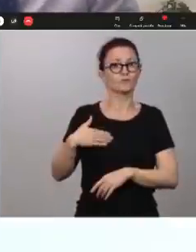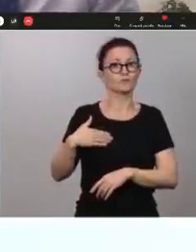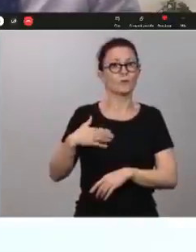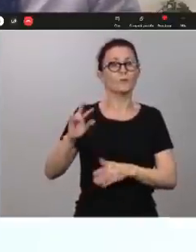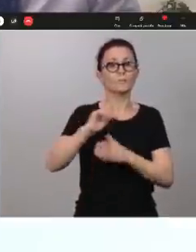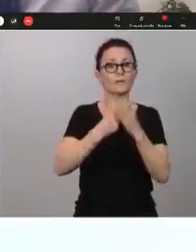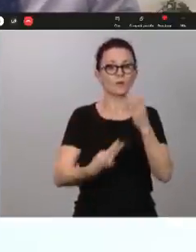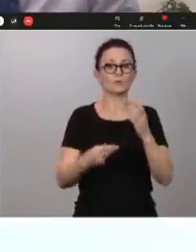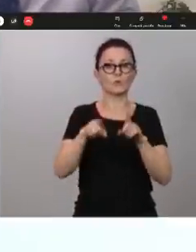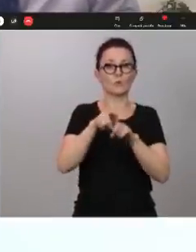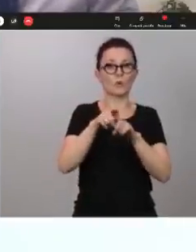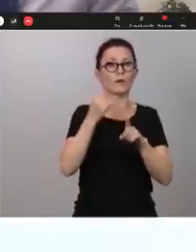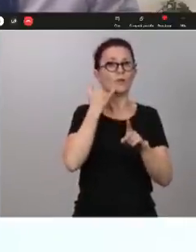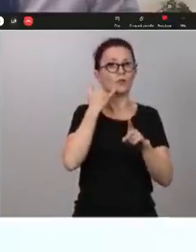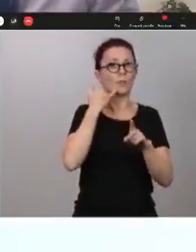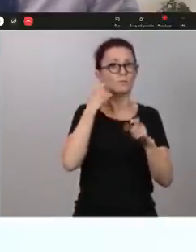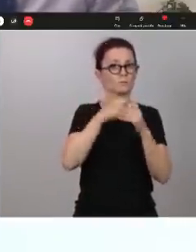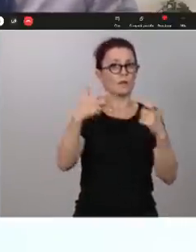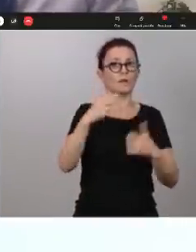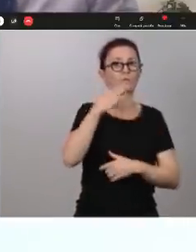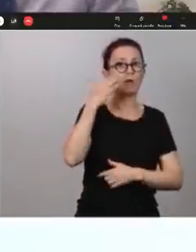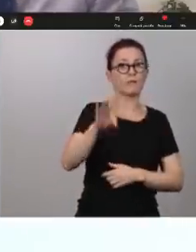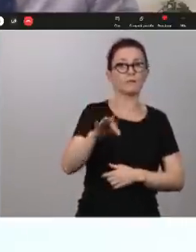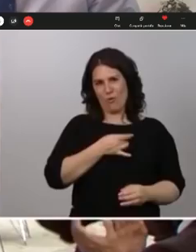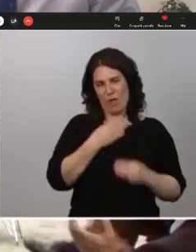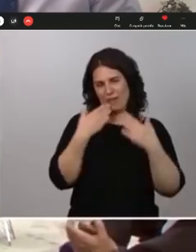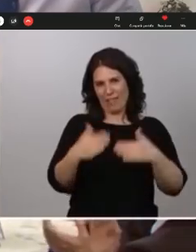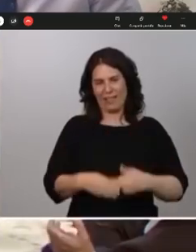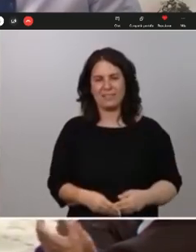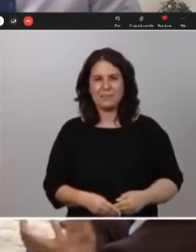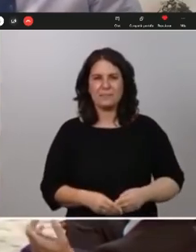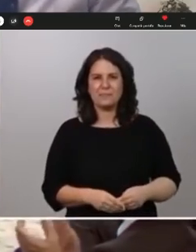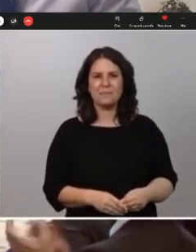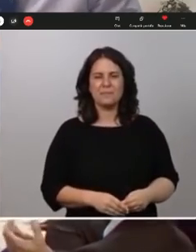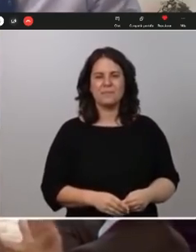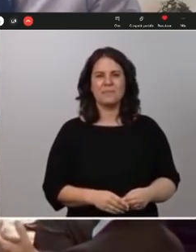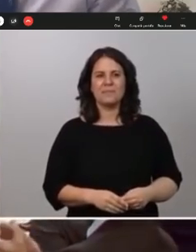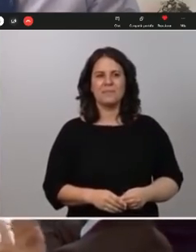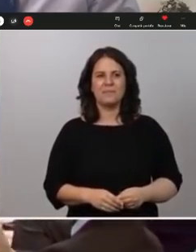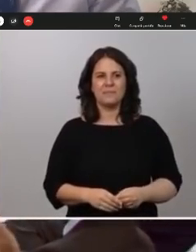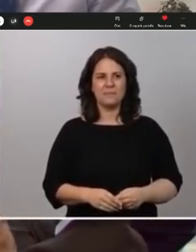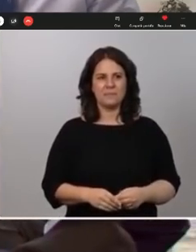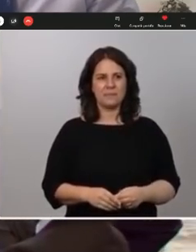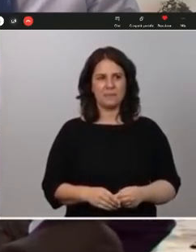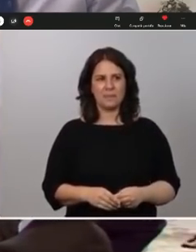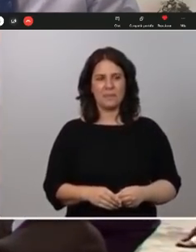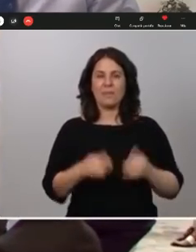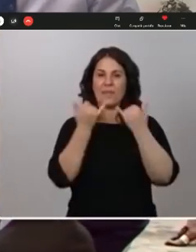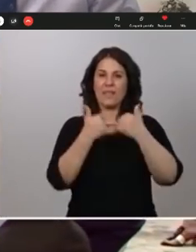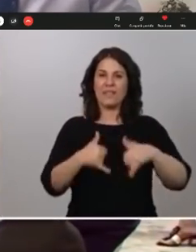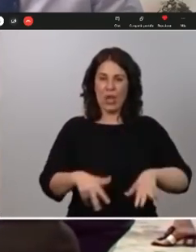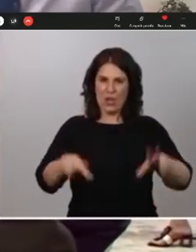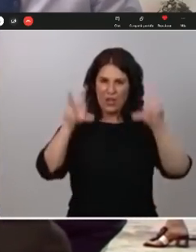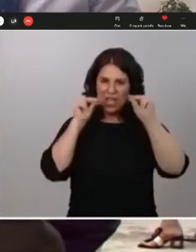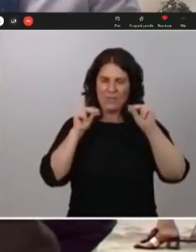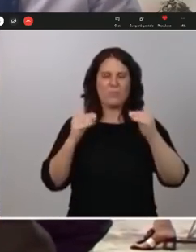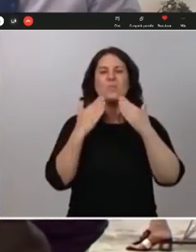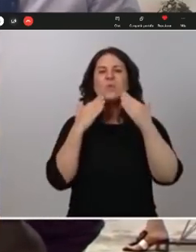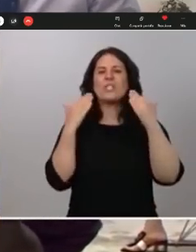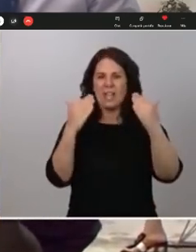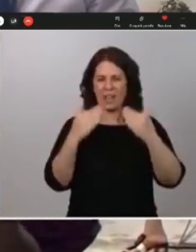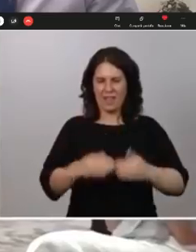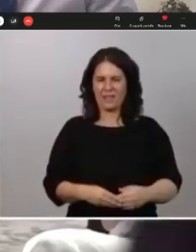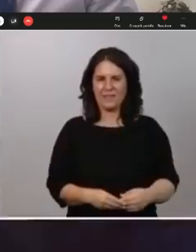como le da la gana y políticos incluso unos datos de llegadas de vacunas es letal lo que hace este persona acelerada que no tiene un pase es decir estar